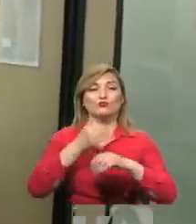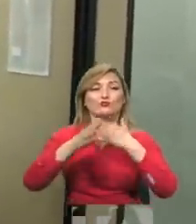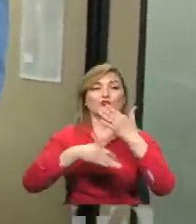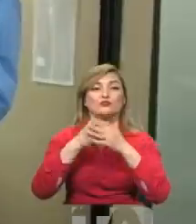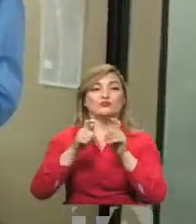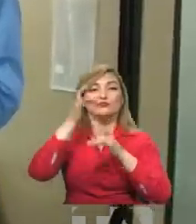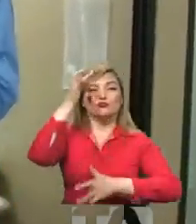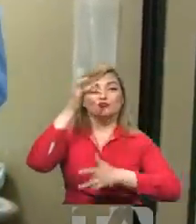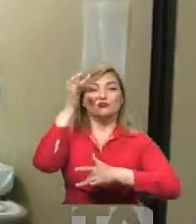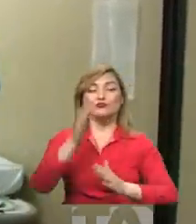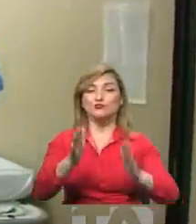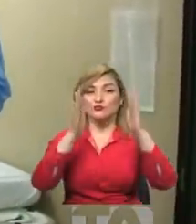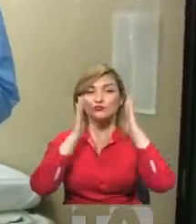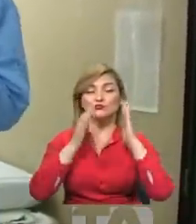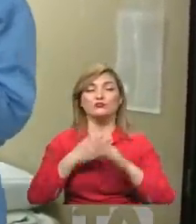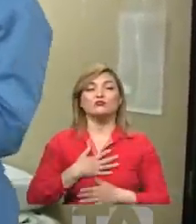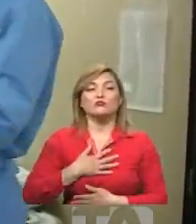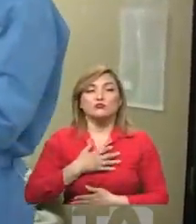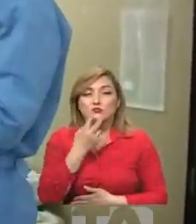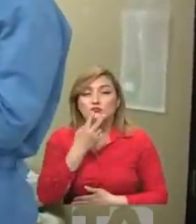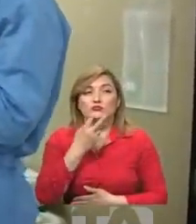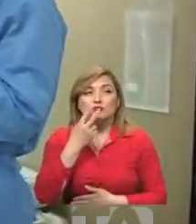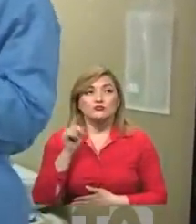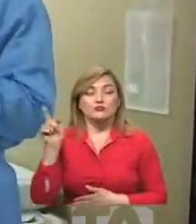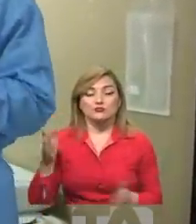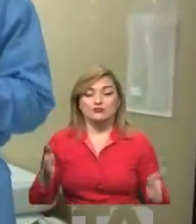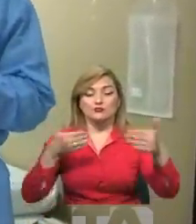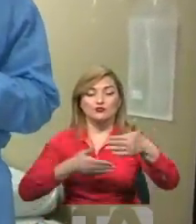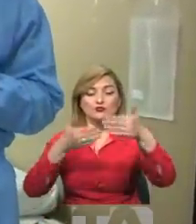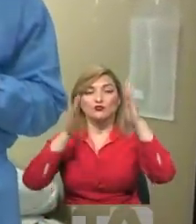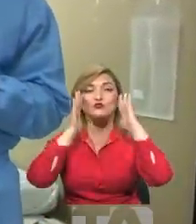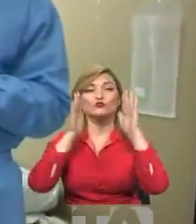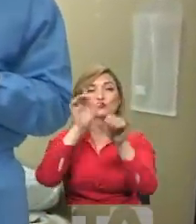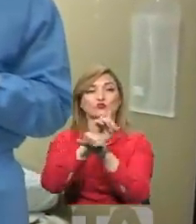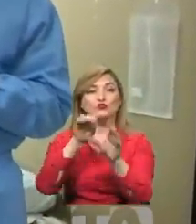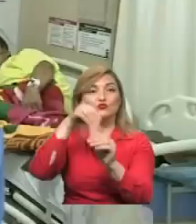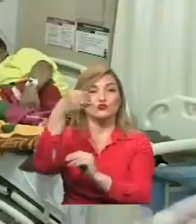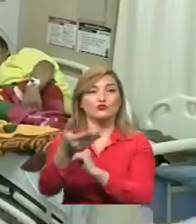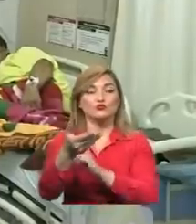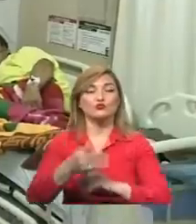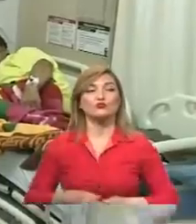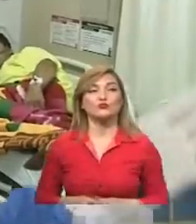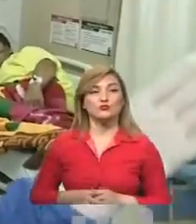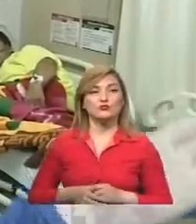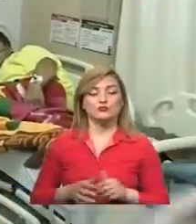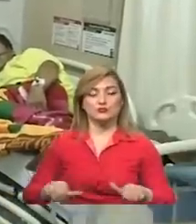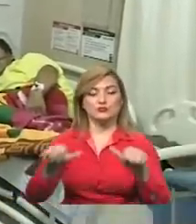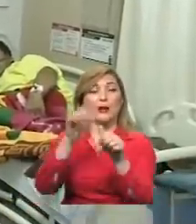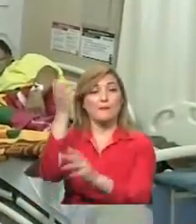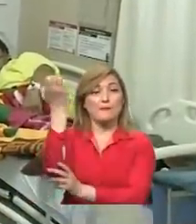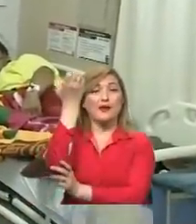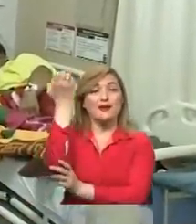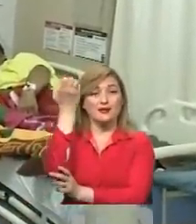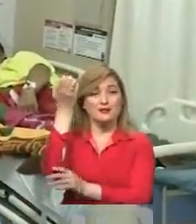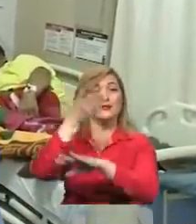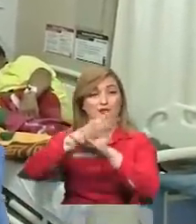los pacientes que llegan con problemas respiratorios, habilitaron consultorios y áreas externas. Esta área anteriormente era la emergencia